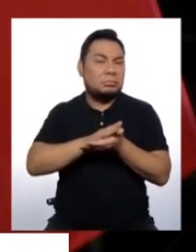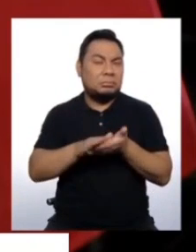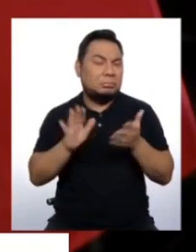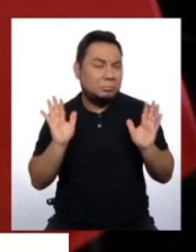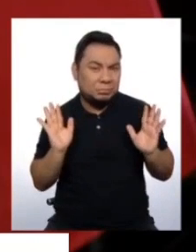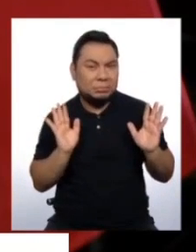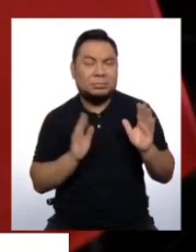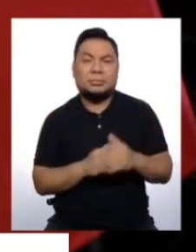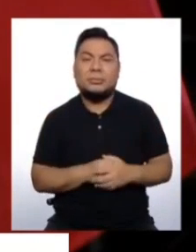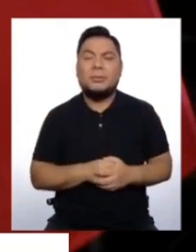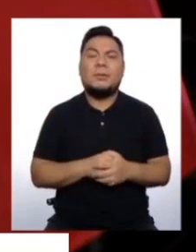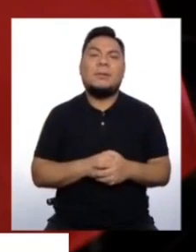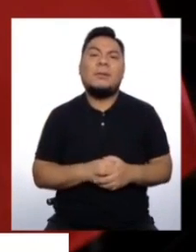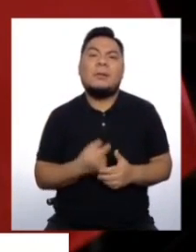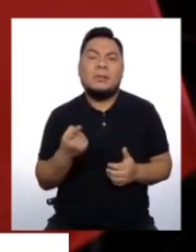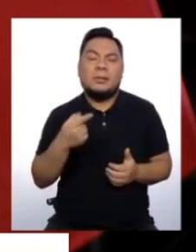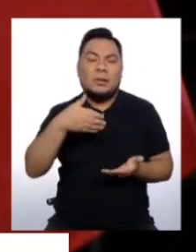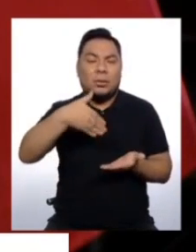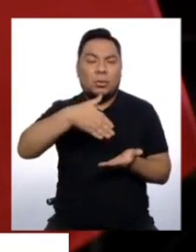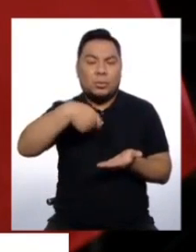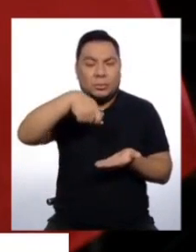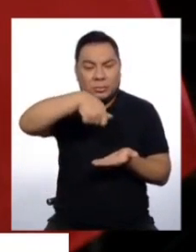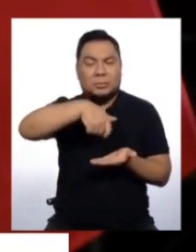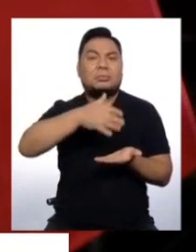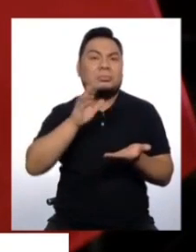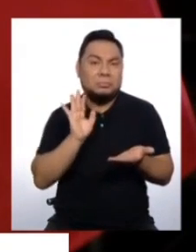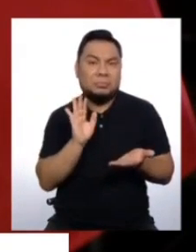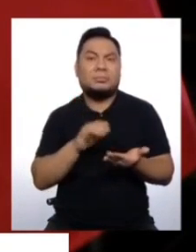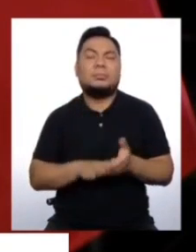como puede ser el alcohol.